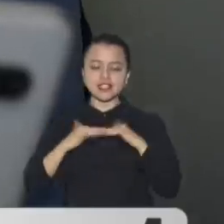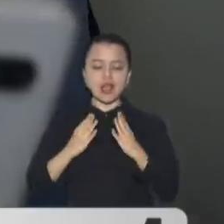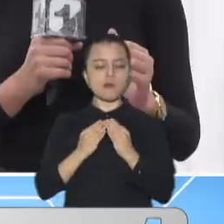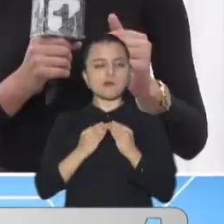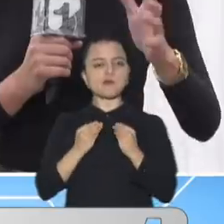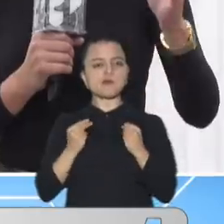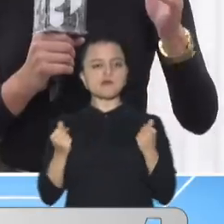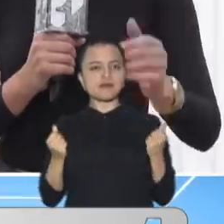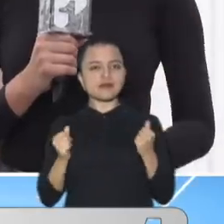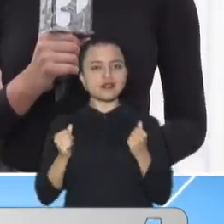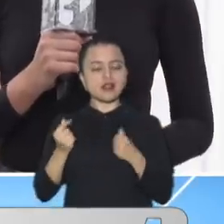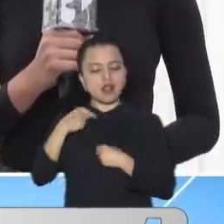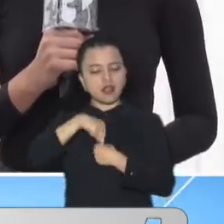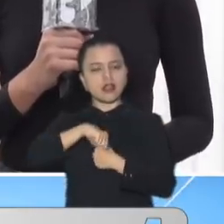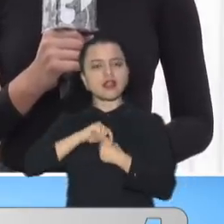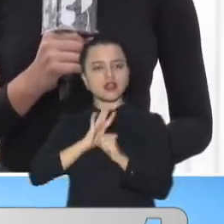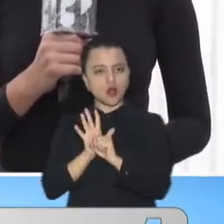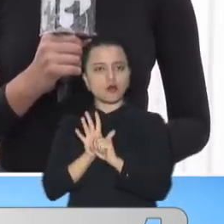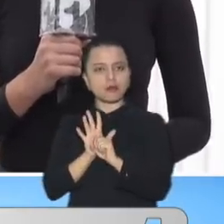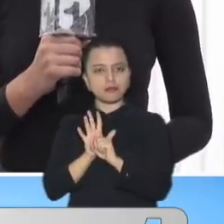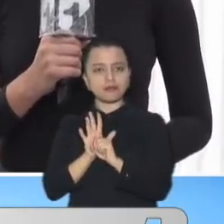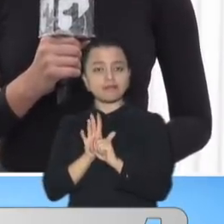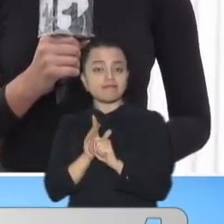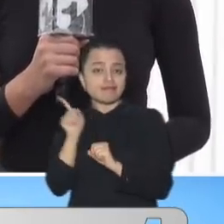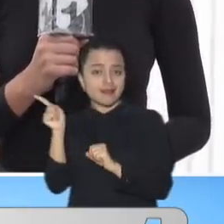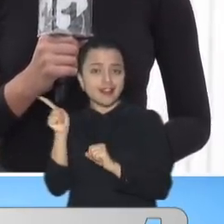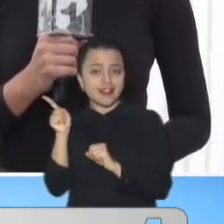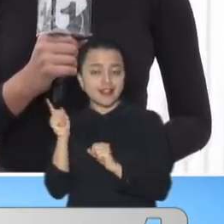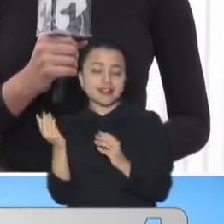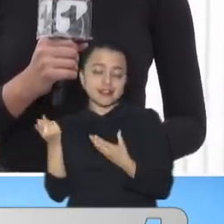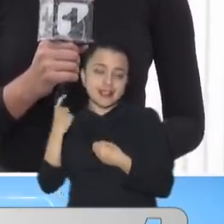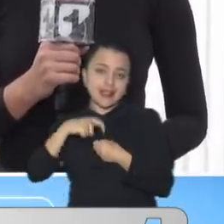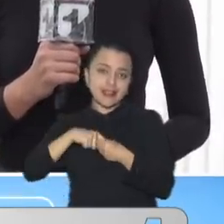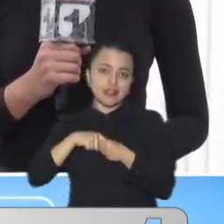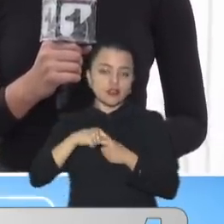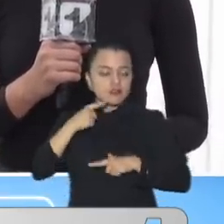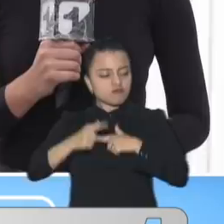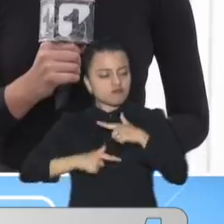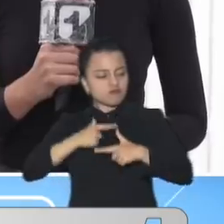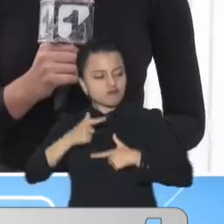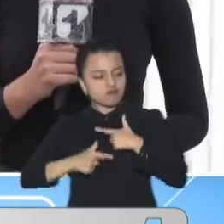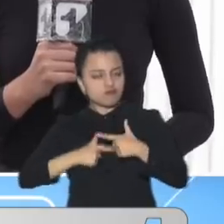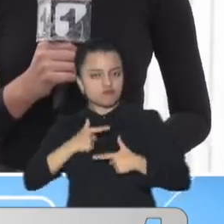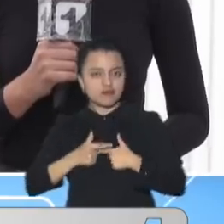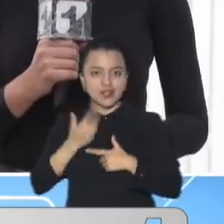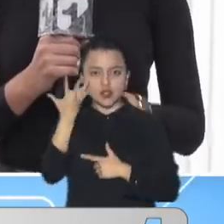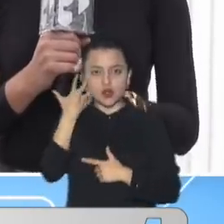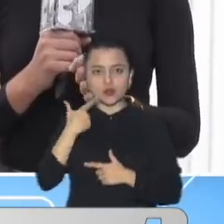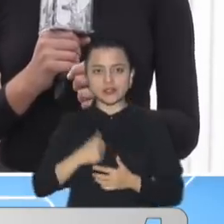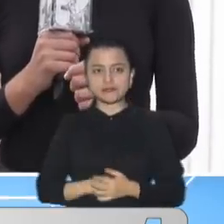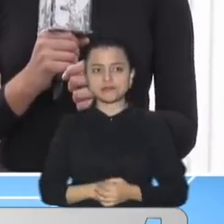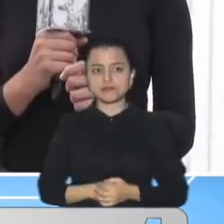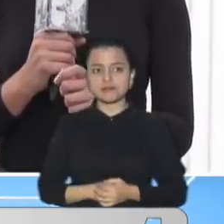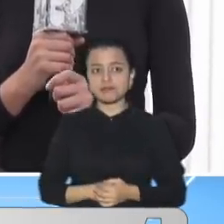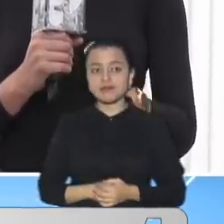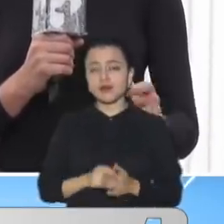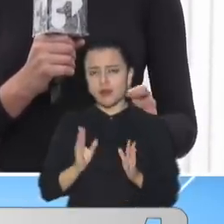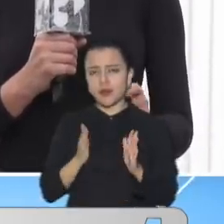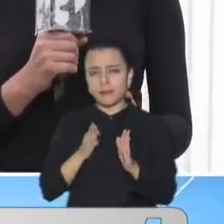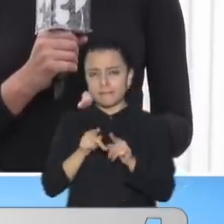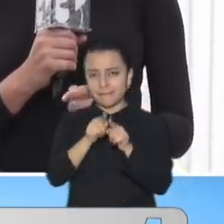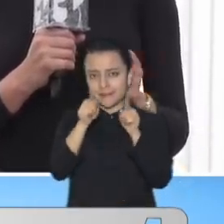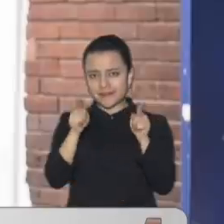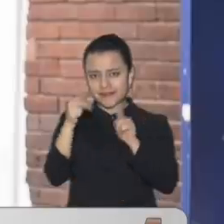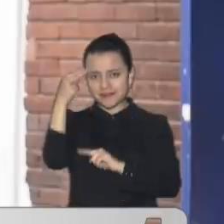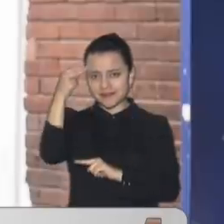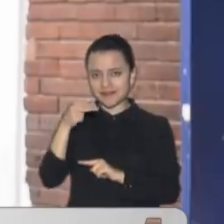a ese millón de personas que le ha ganado durante 10 meses la batalla al COVID-19. Con estas historias las